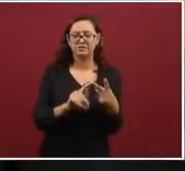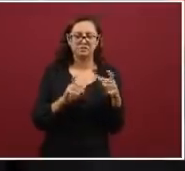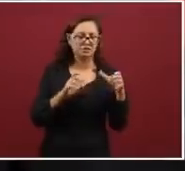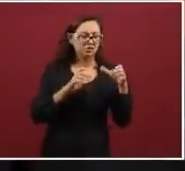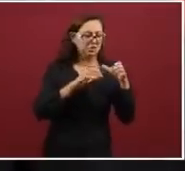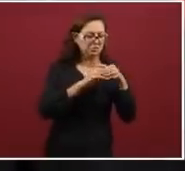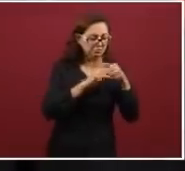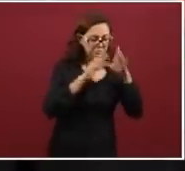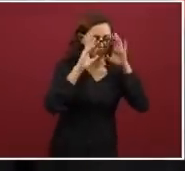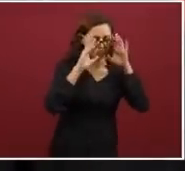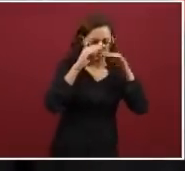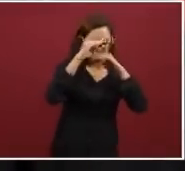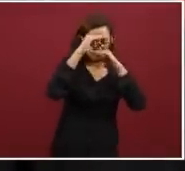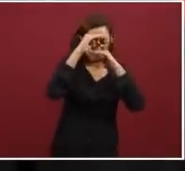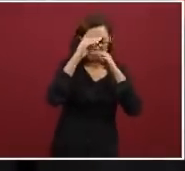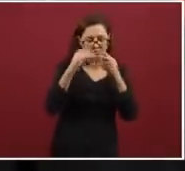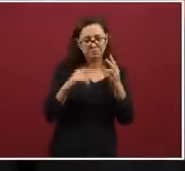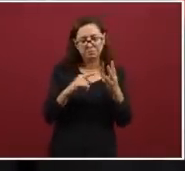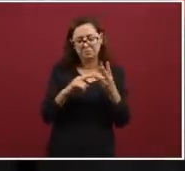conservador,